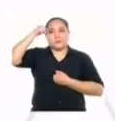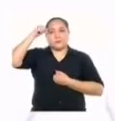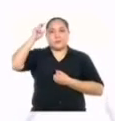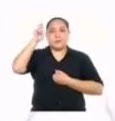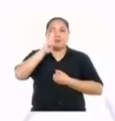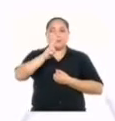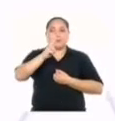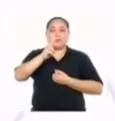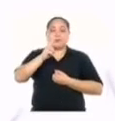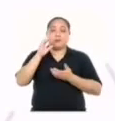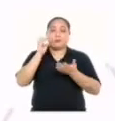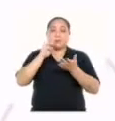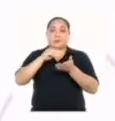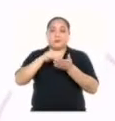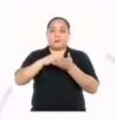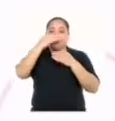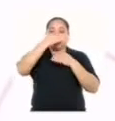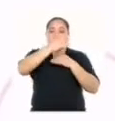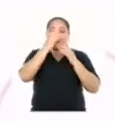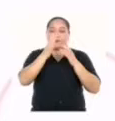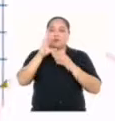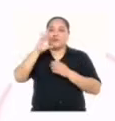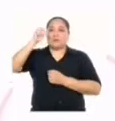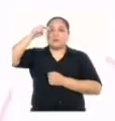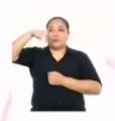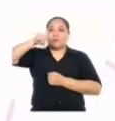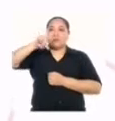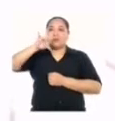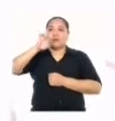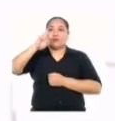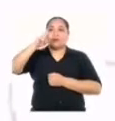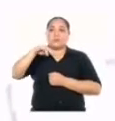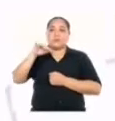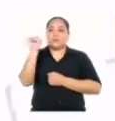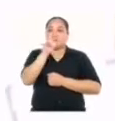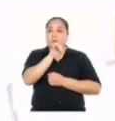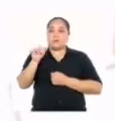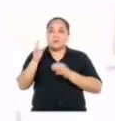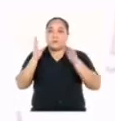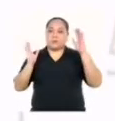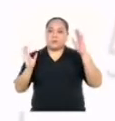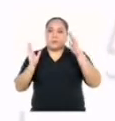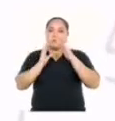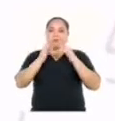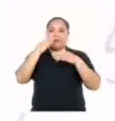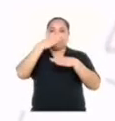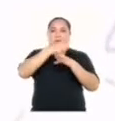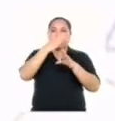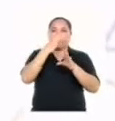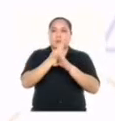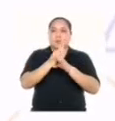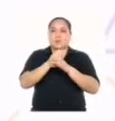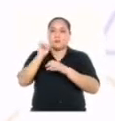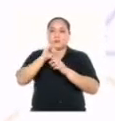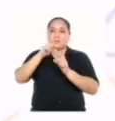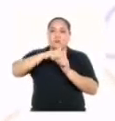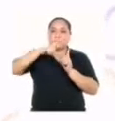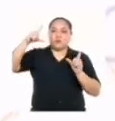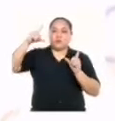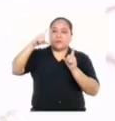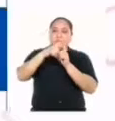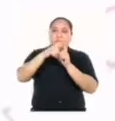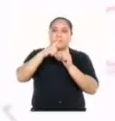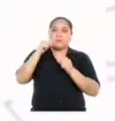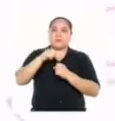Recuerden que dos o más figuras son congruentes si son exactamente iguales, tanto en forma como en tamaño,